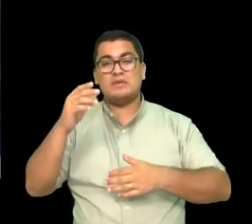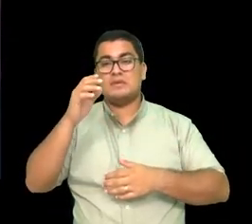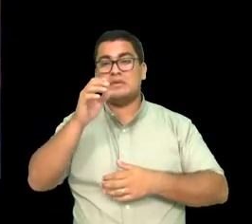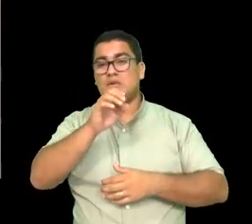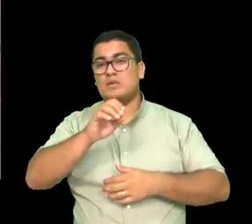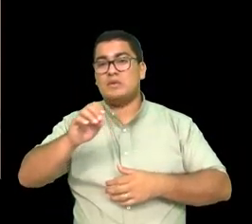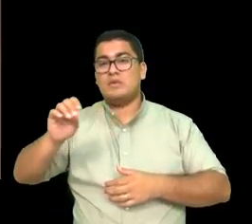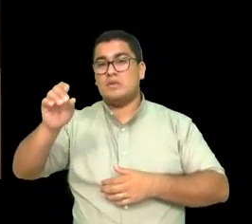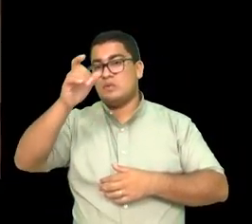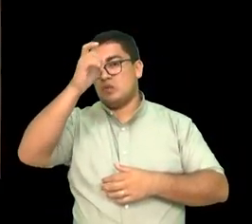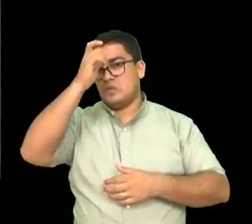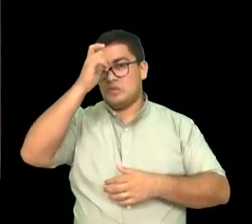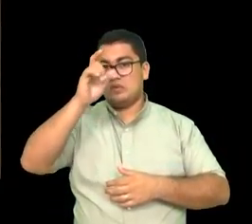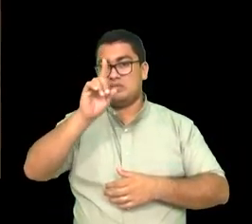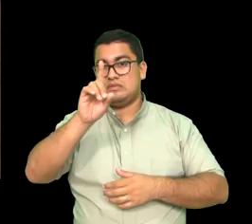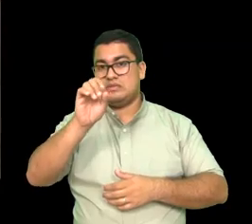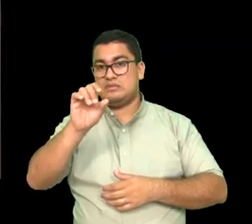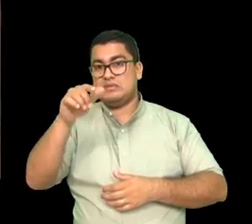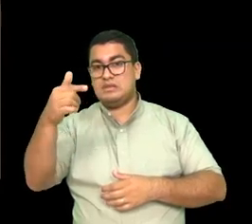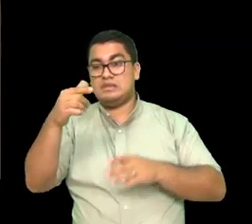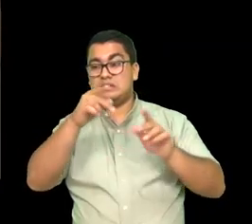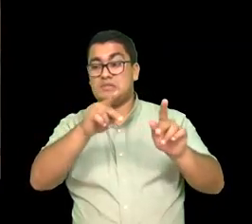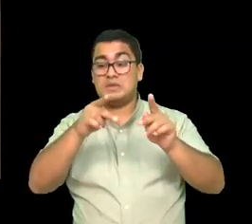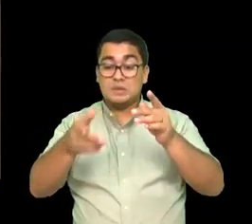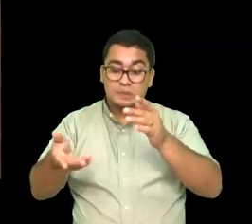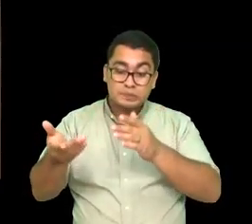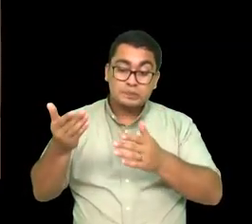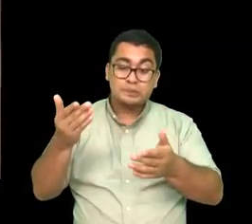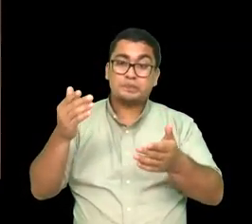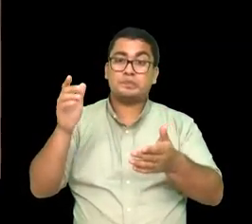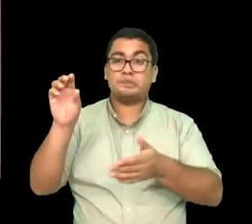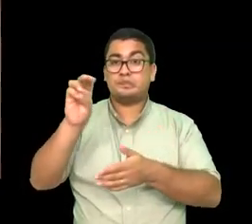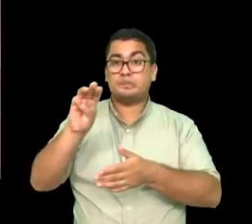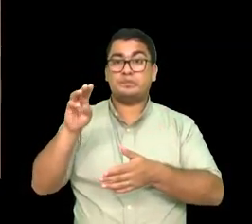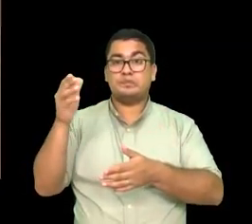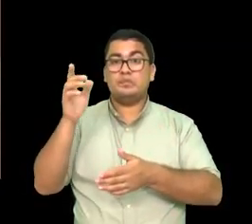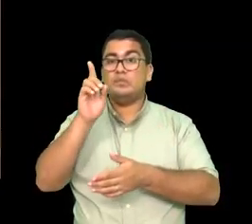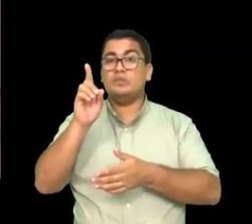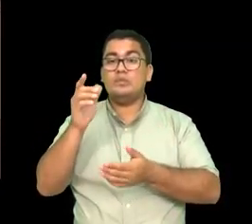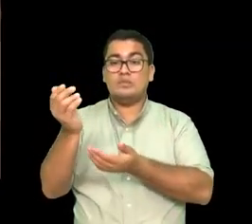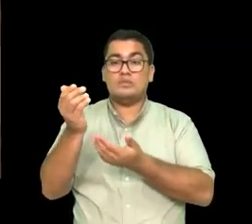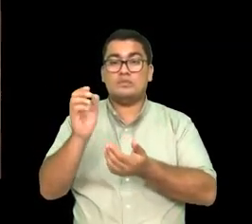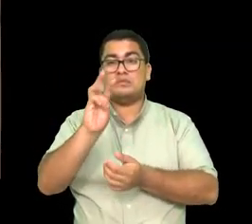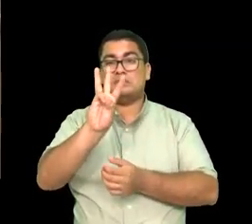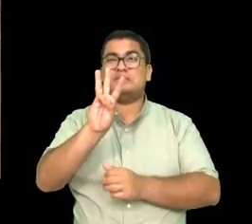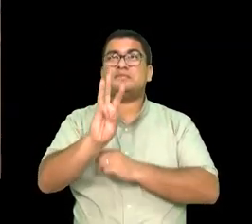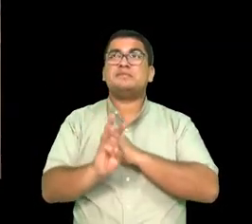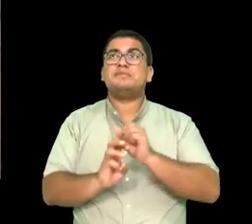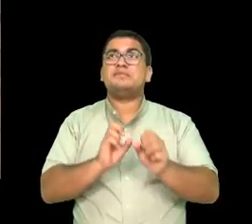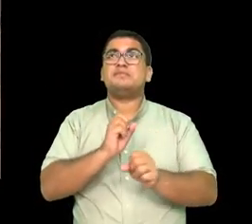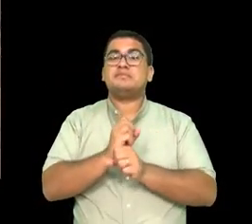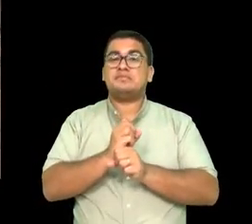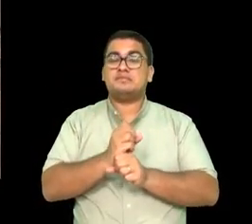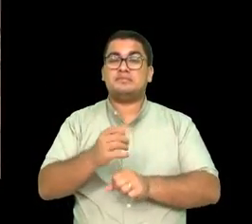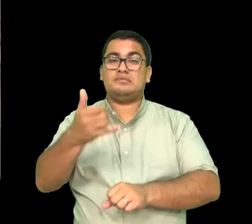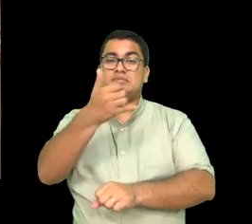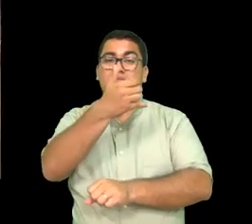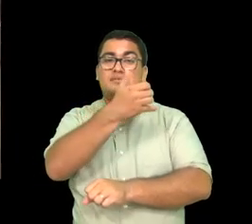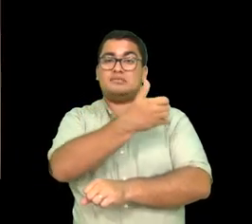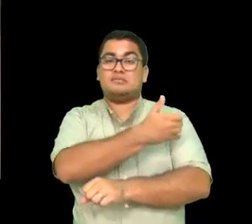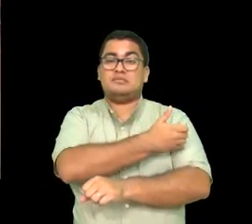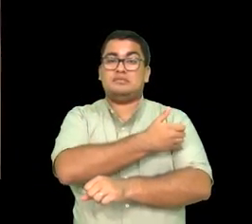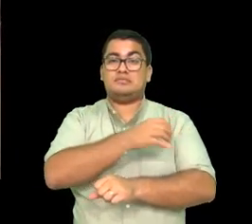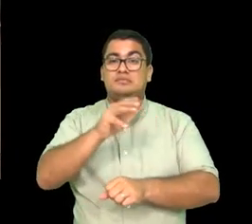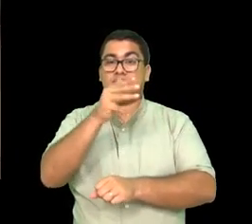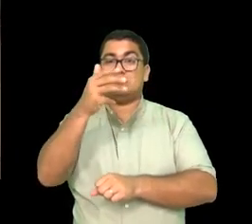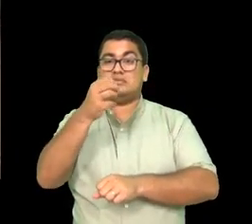a 107 personas, la última de ellas el martes, una niña de 3 años que se recupera en un hospital tras pasar más de